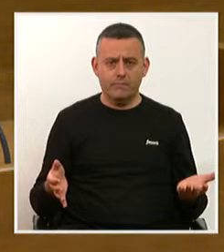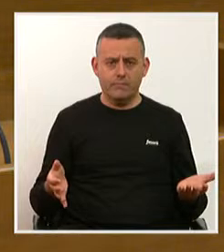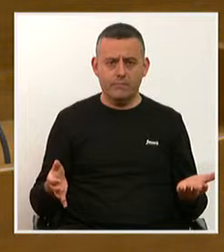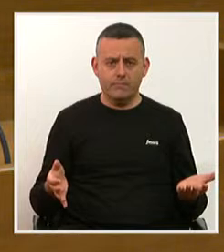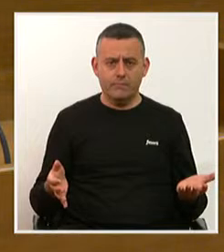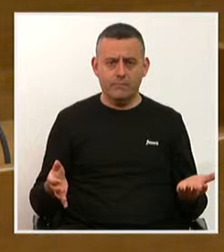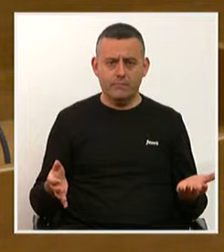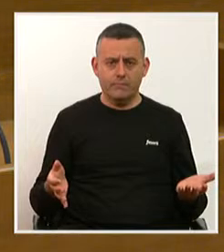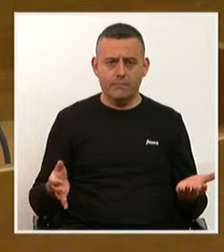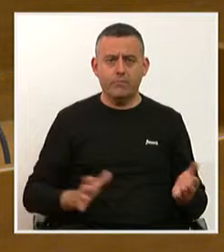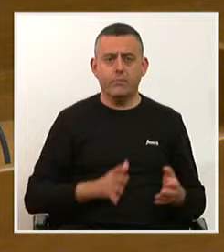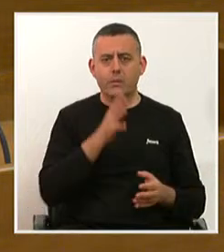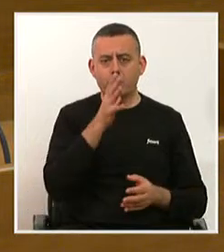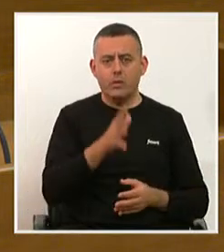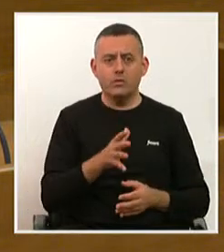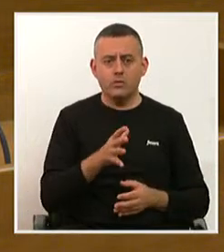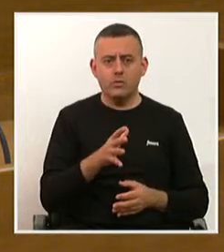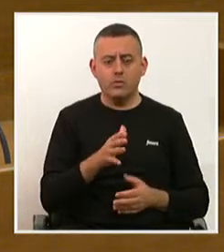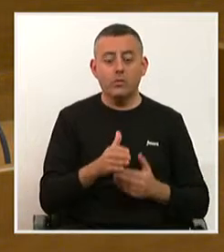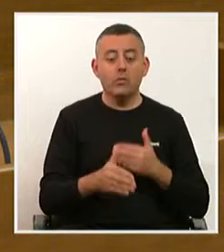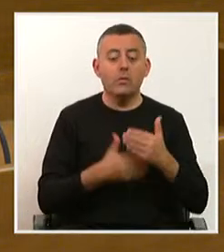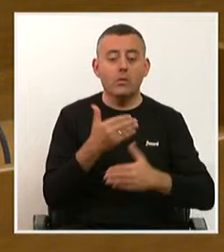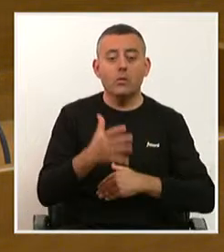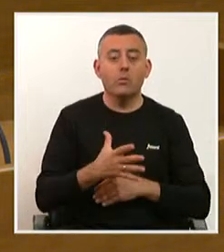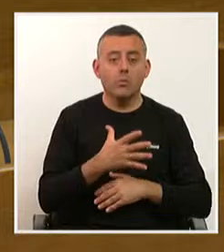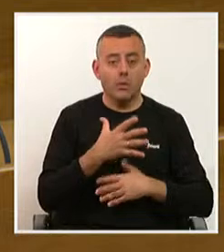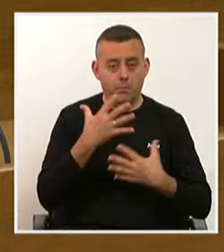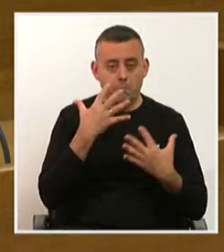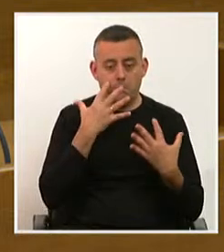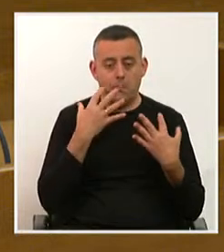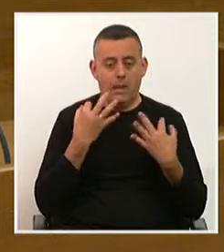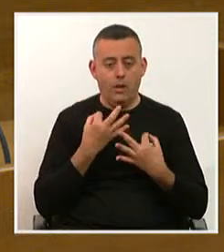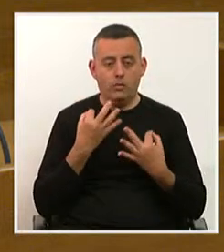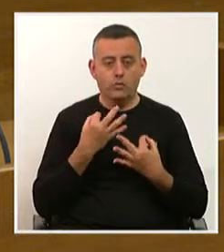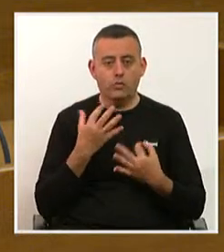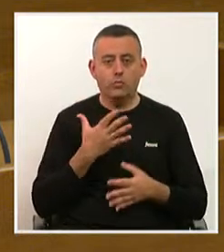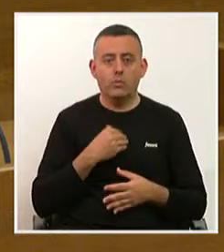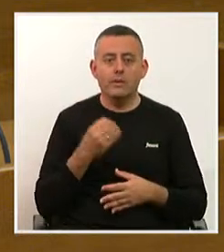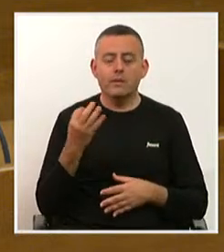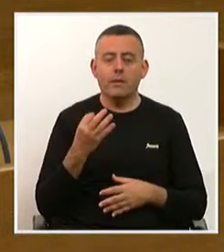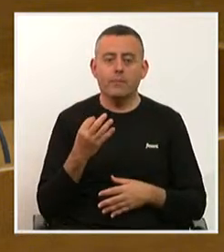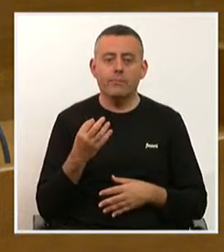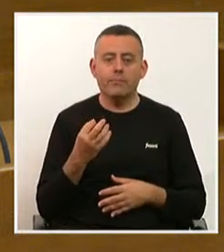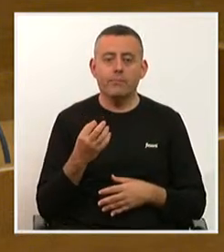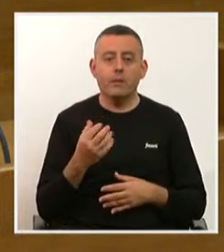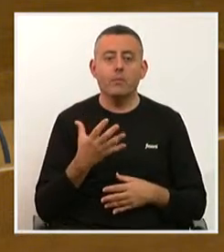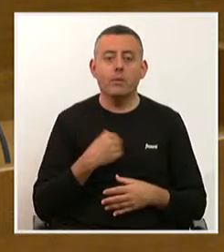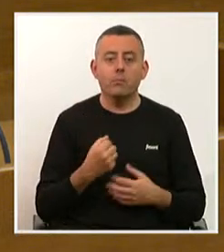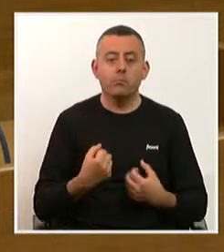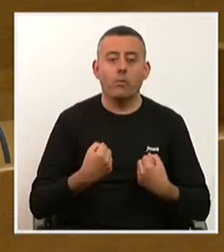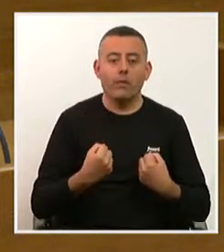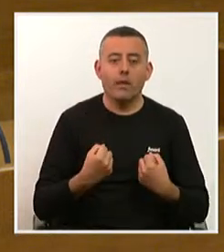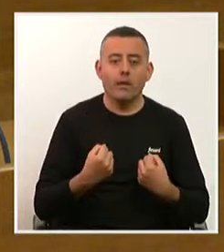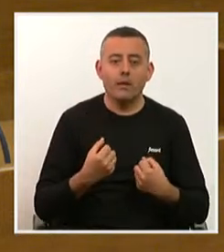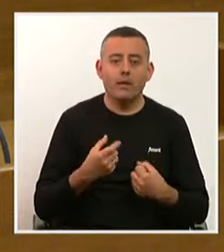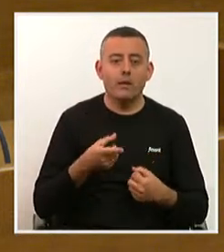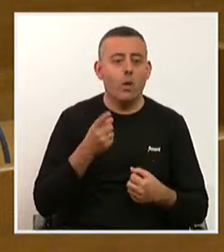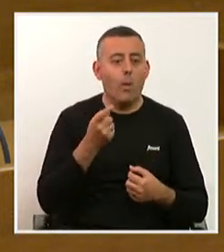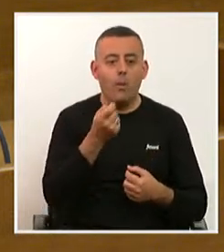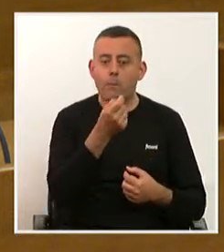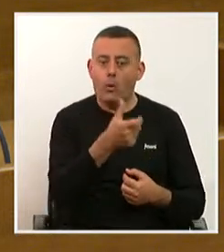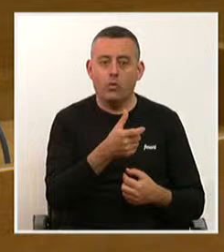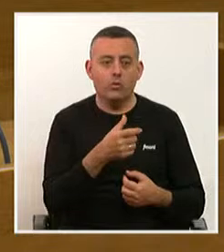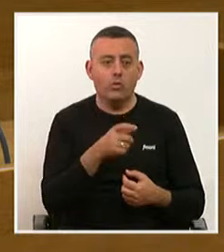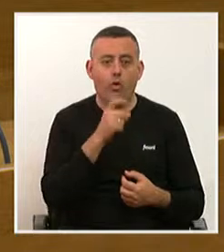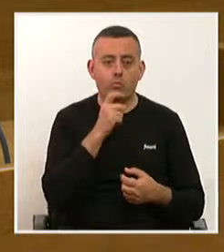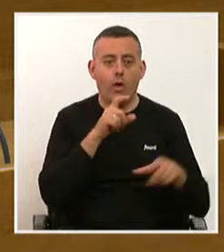el Per Ela en que el poder está enes mans el poder está en la dependencia que genera oligopoli de la